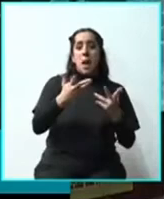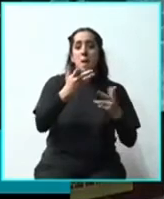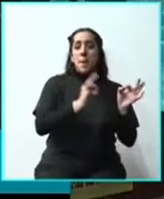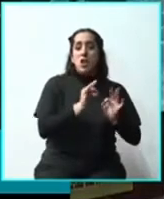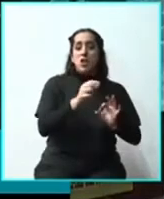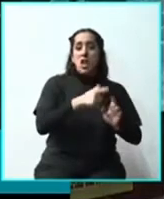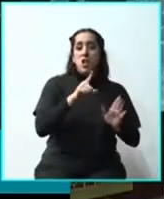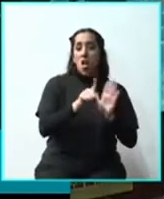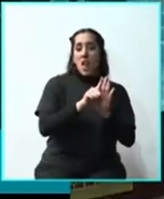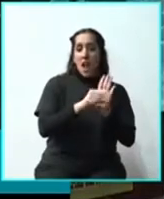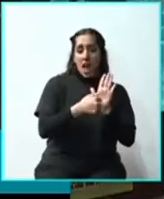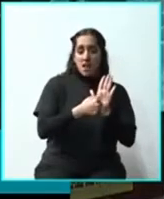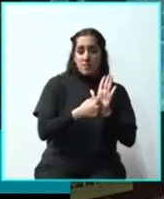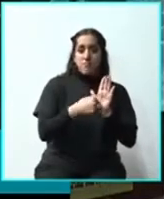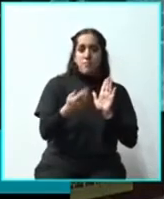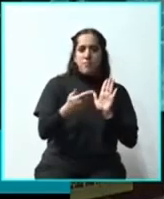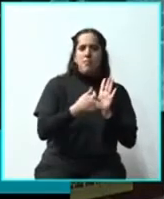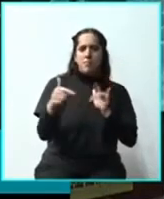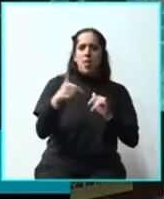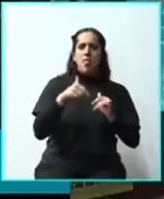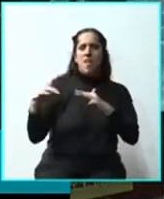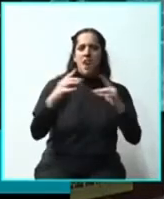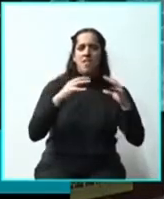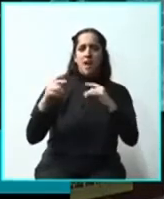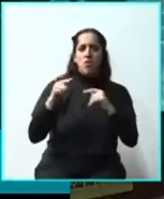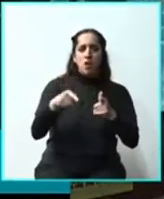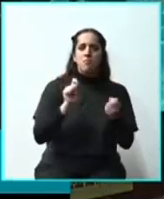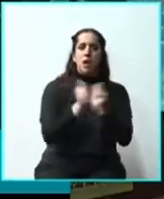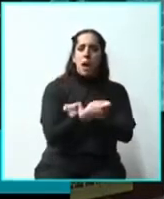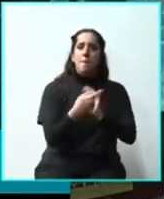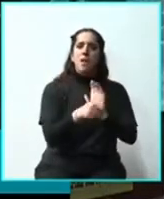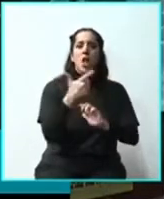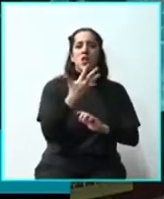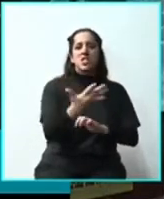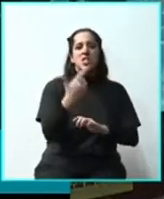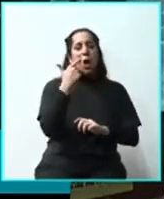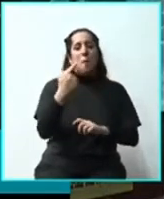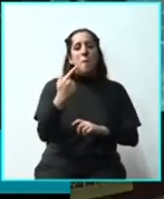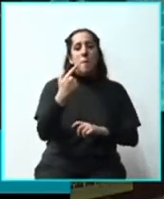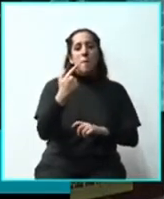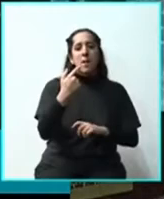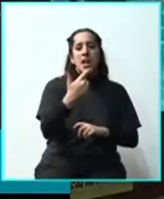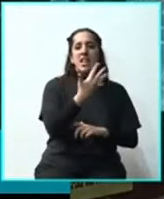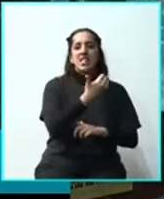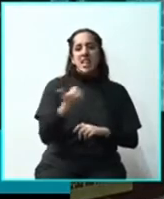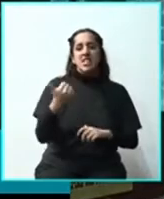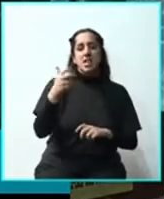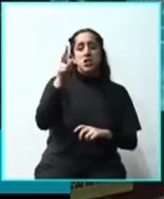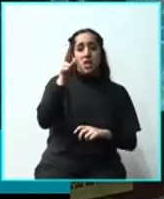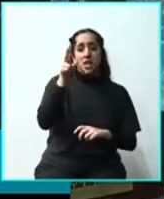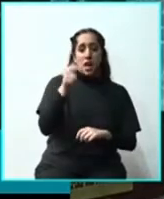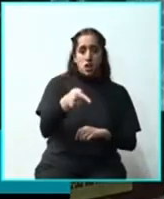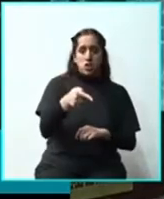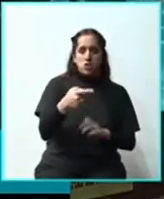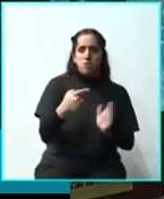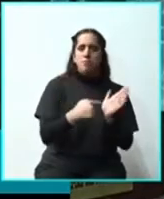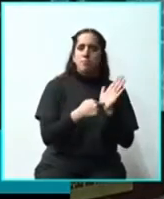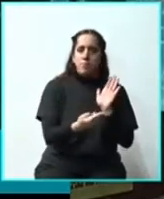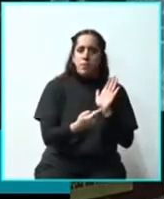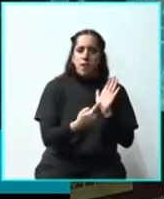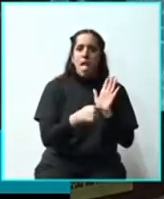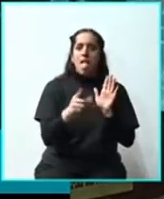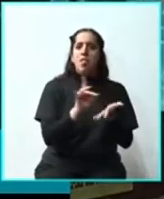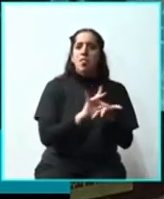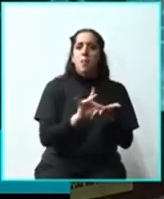ley que estamos debatiendo de modificación de la Ley 5.688 es de autoría de la